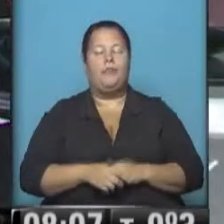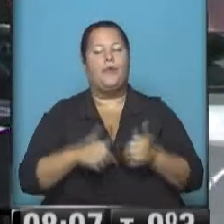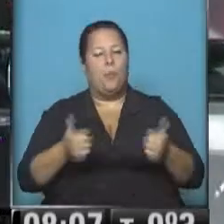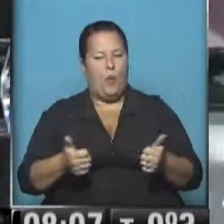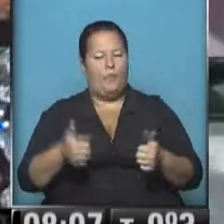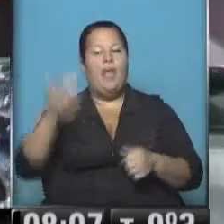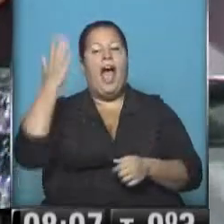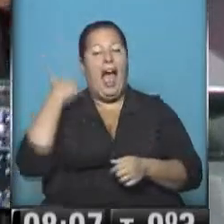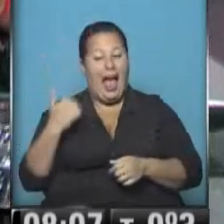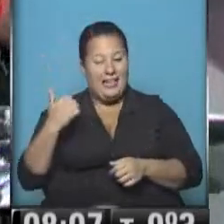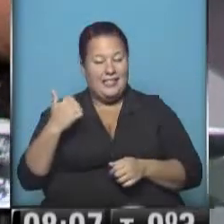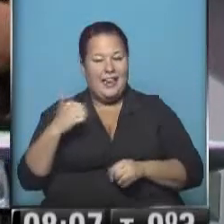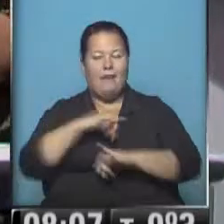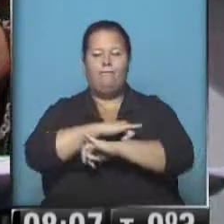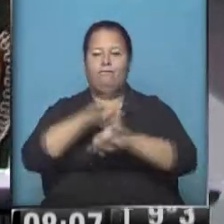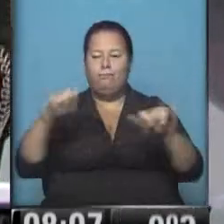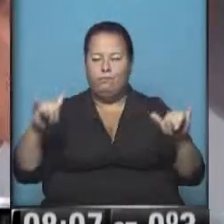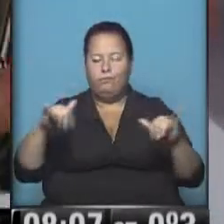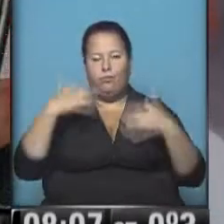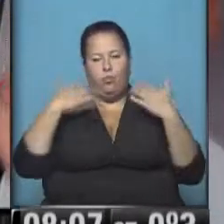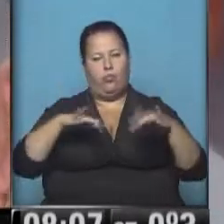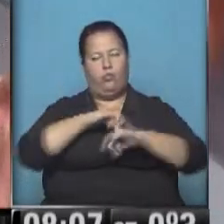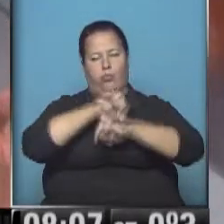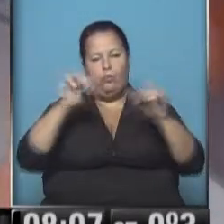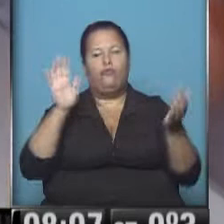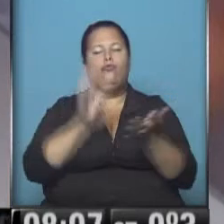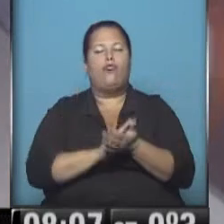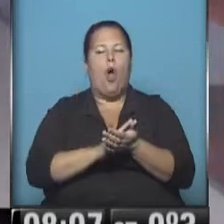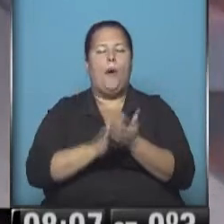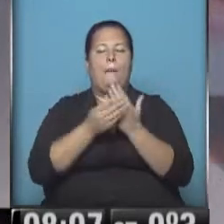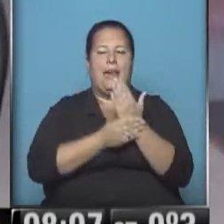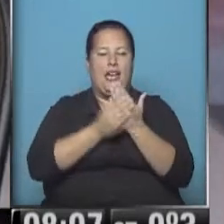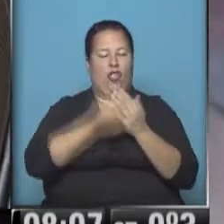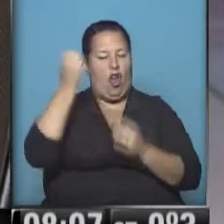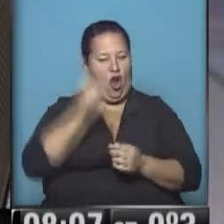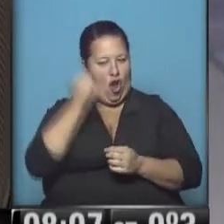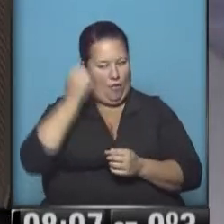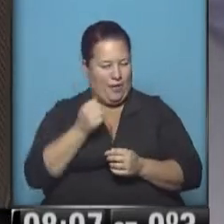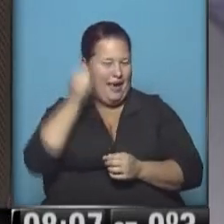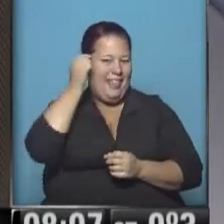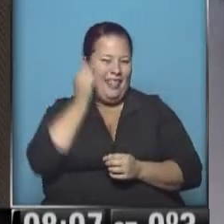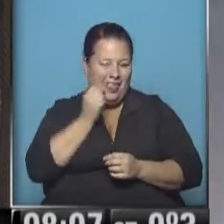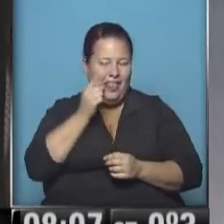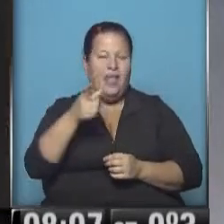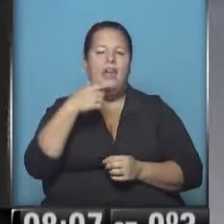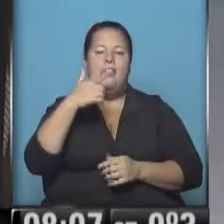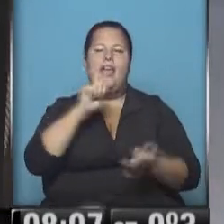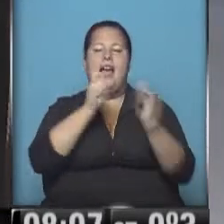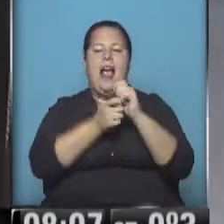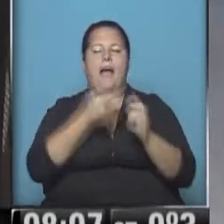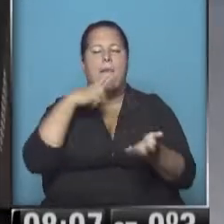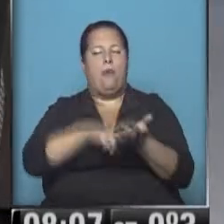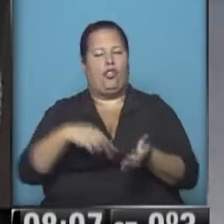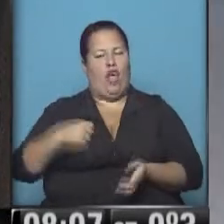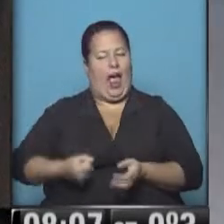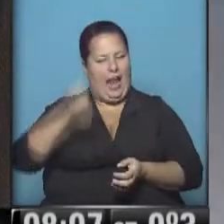Bueno, a ver, el día de ayer se hizo ese anuncio a grandes rasgos. Hablamos del ministro de Economía, Axel Kicillof, y las modificaciones al impuesto a